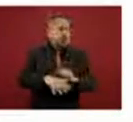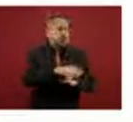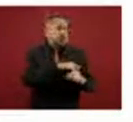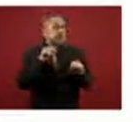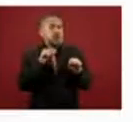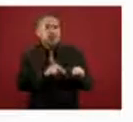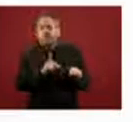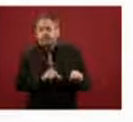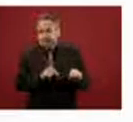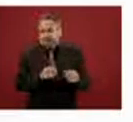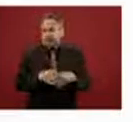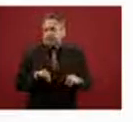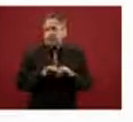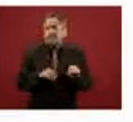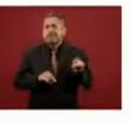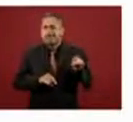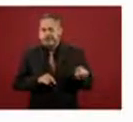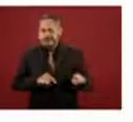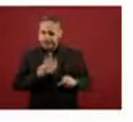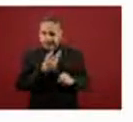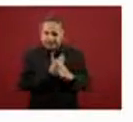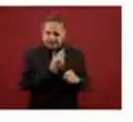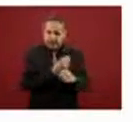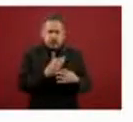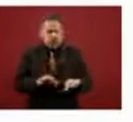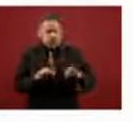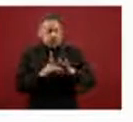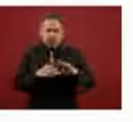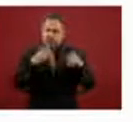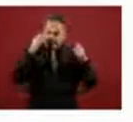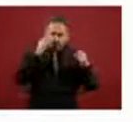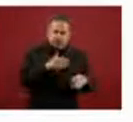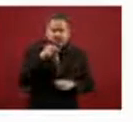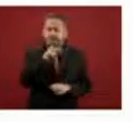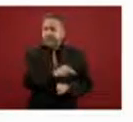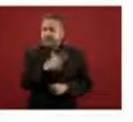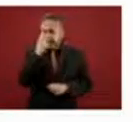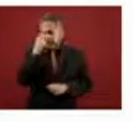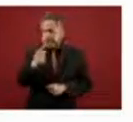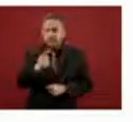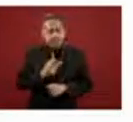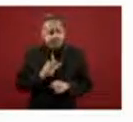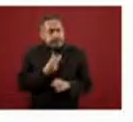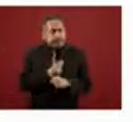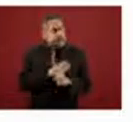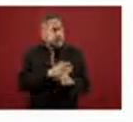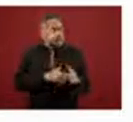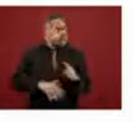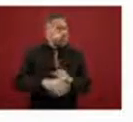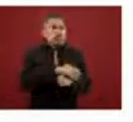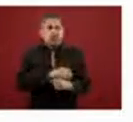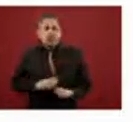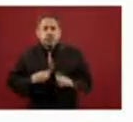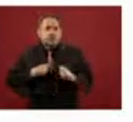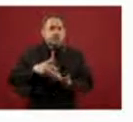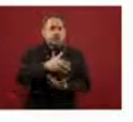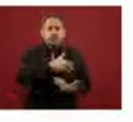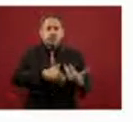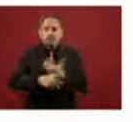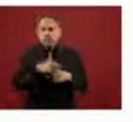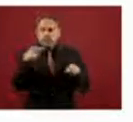estos espacios públicos, estos equipamientos son un elemento central para la conformación de la vida pública en las